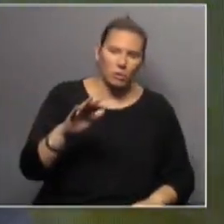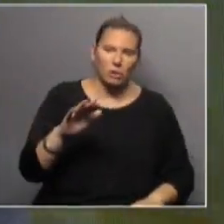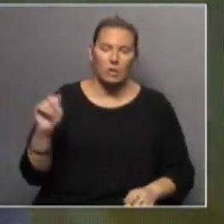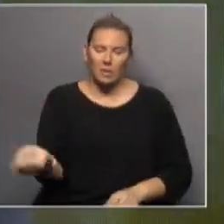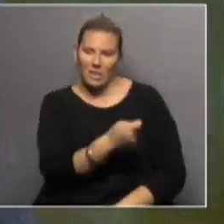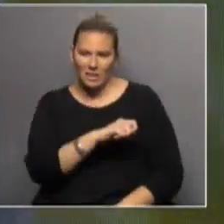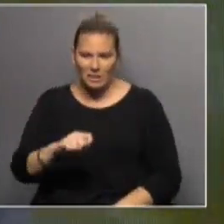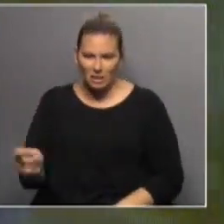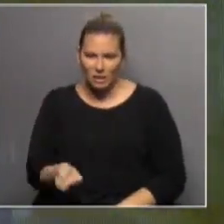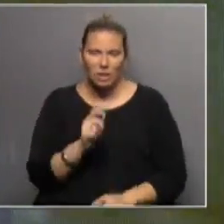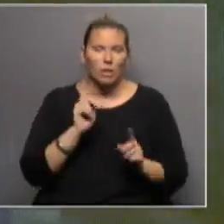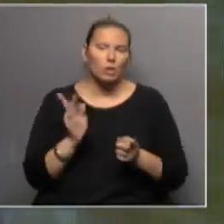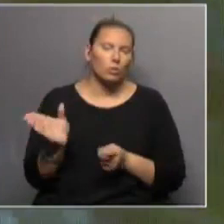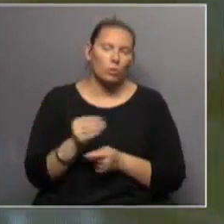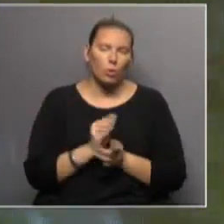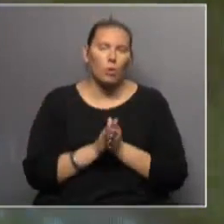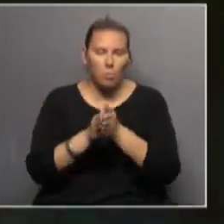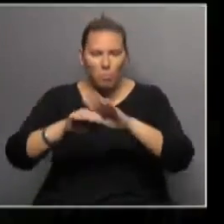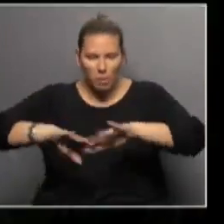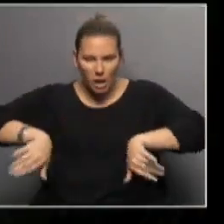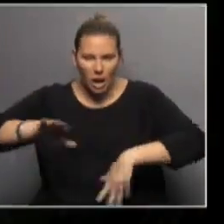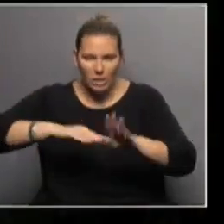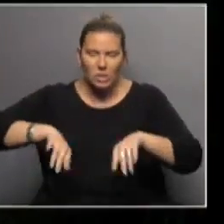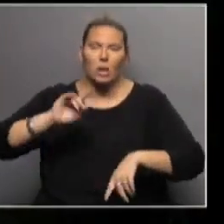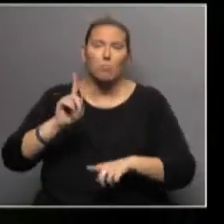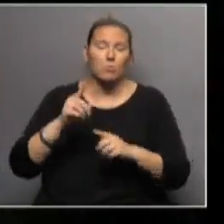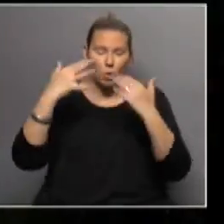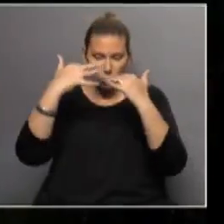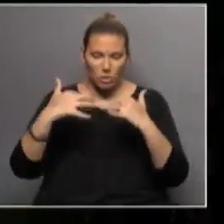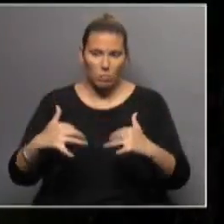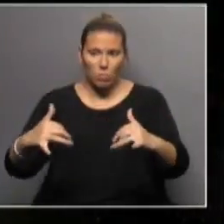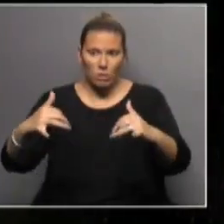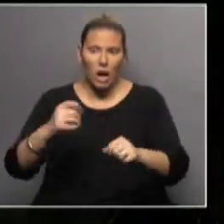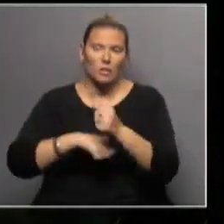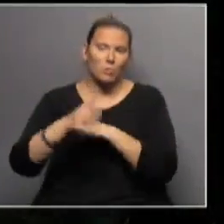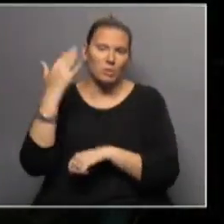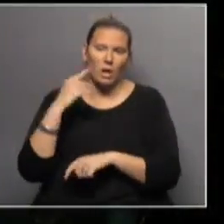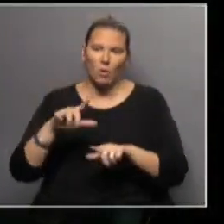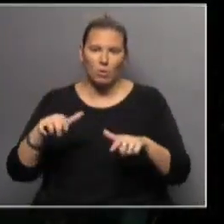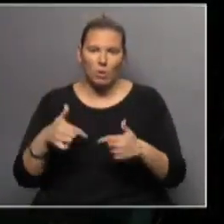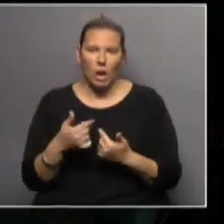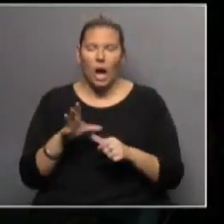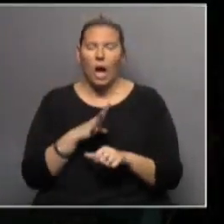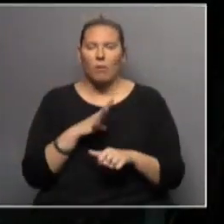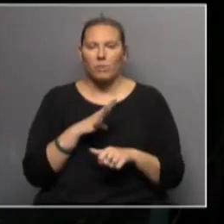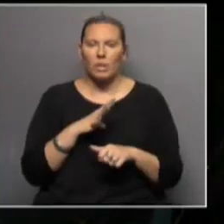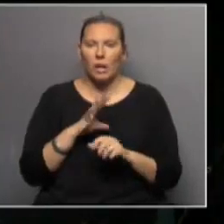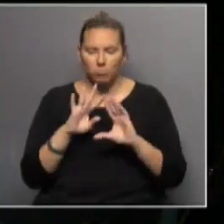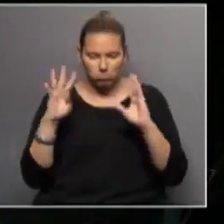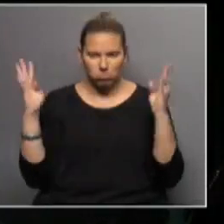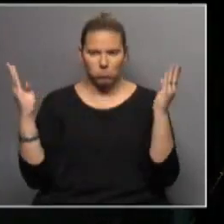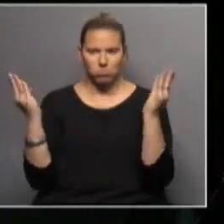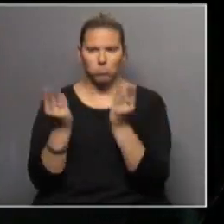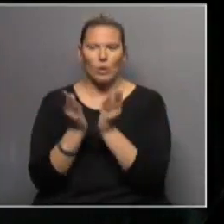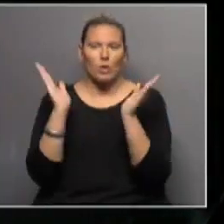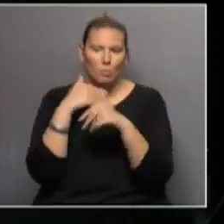Todo en la Playa Pocito. Ahí las clásicas tribunas que se colocan. Se va a colocar. El año pasado no se colocó. Había un ploteo, no sé si lo vieron, que cerraba todo y no